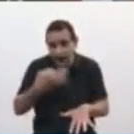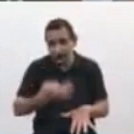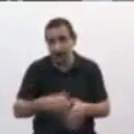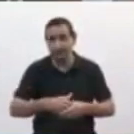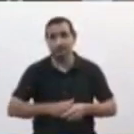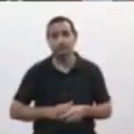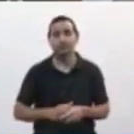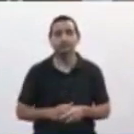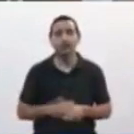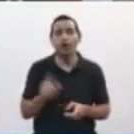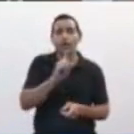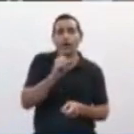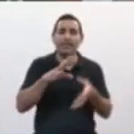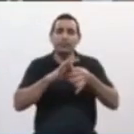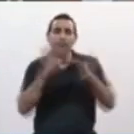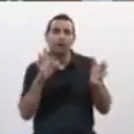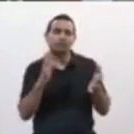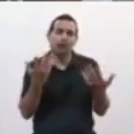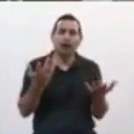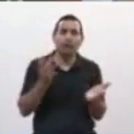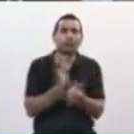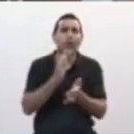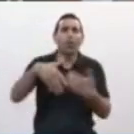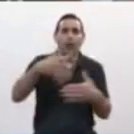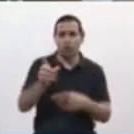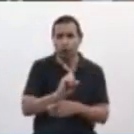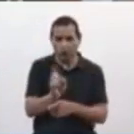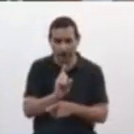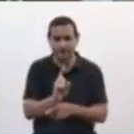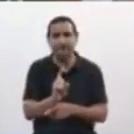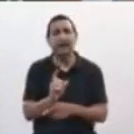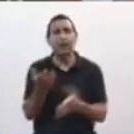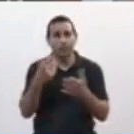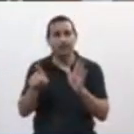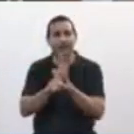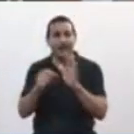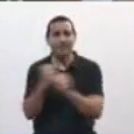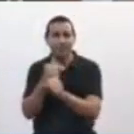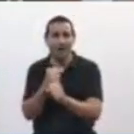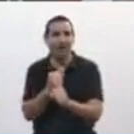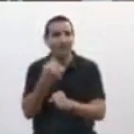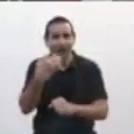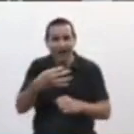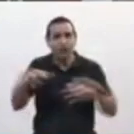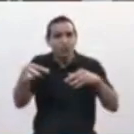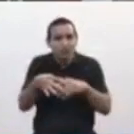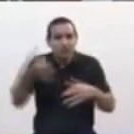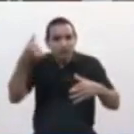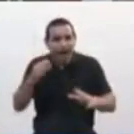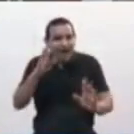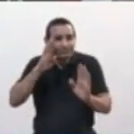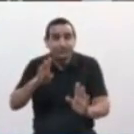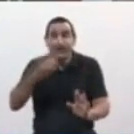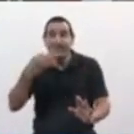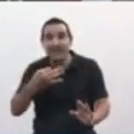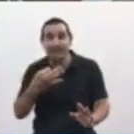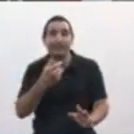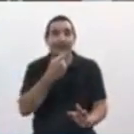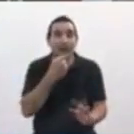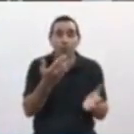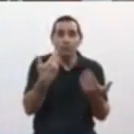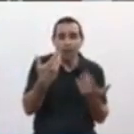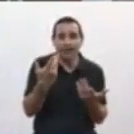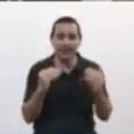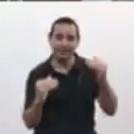del libre juego de la democracia está claro que se puede hacer pero está claro que si hay compromiso con esto en cada oportunidad que hay para